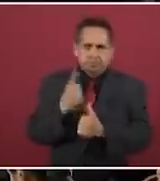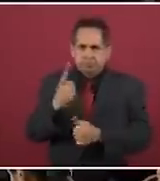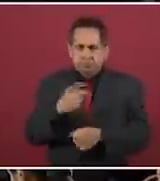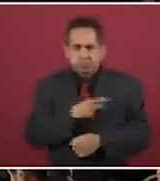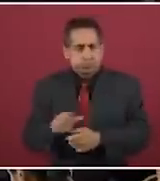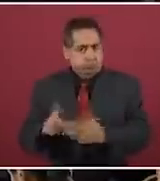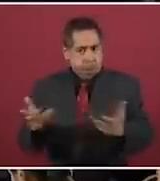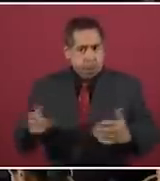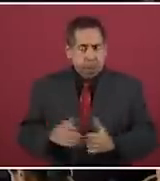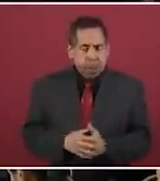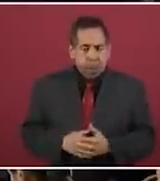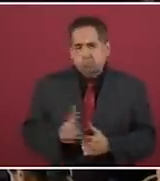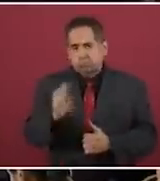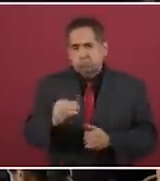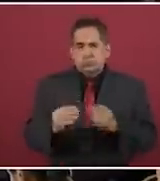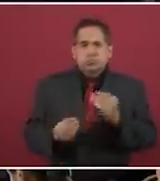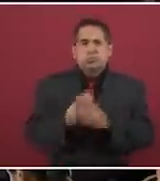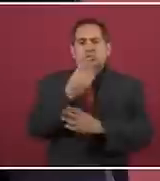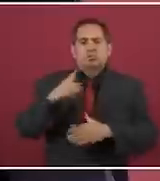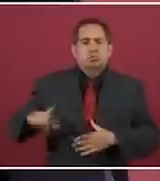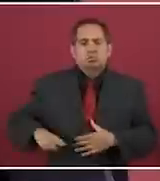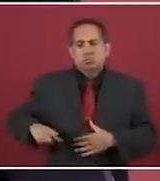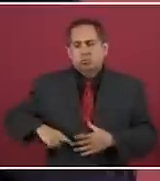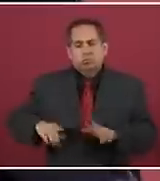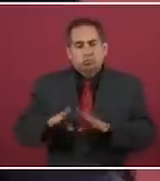política nueva,